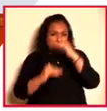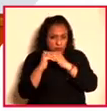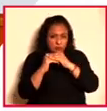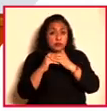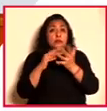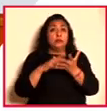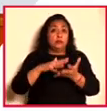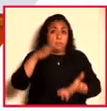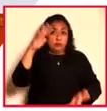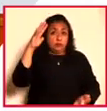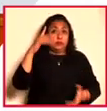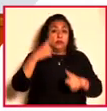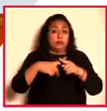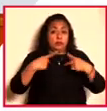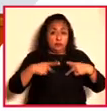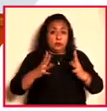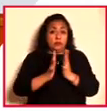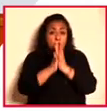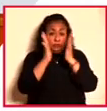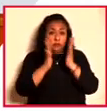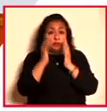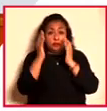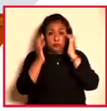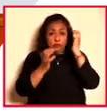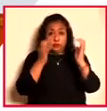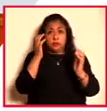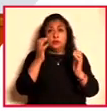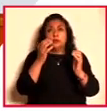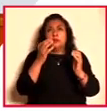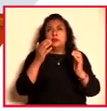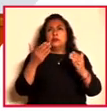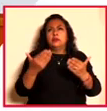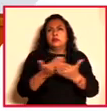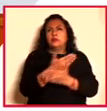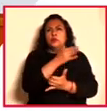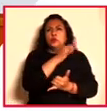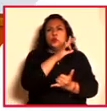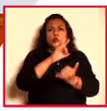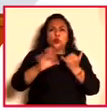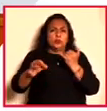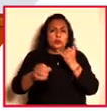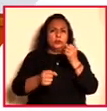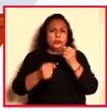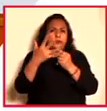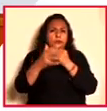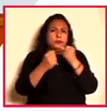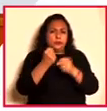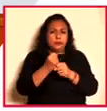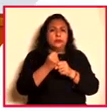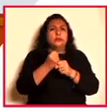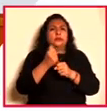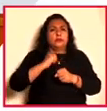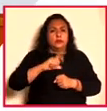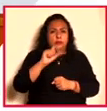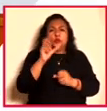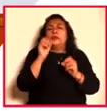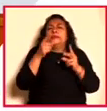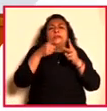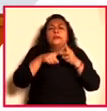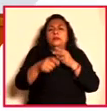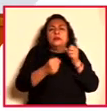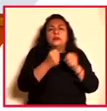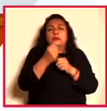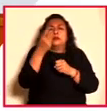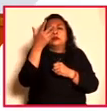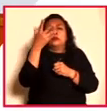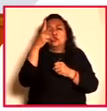de quienes participan en esta muestra nacieron en la última década del siglo XX o en los primeros años del 2000. Así que sí es una